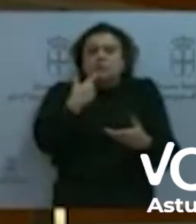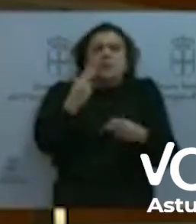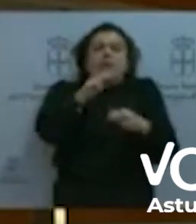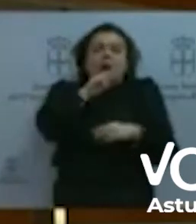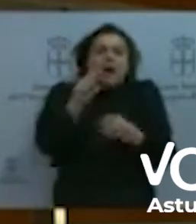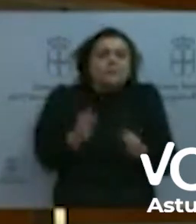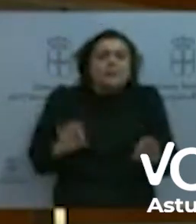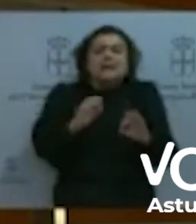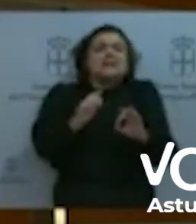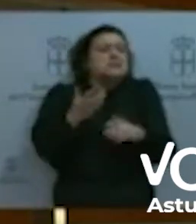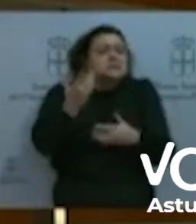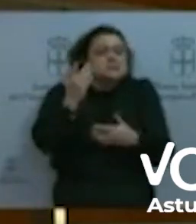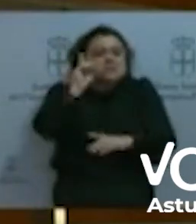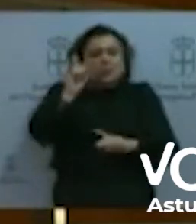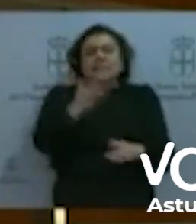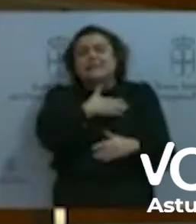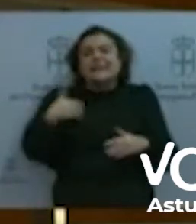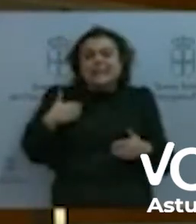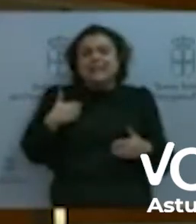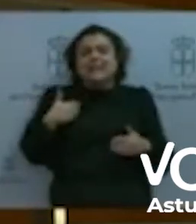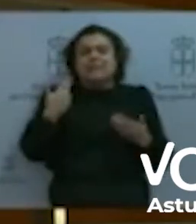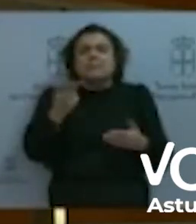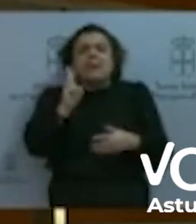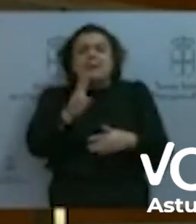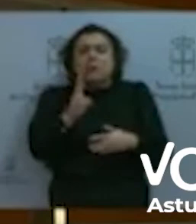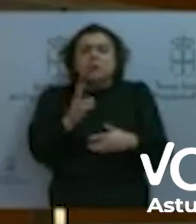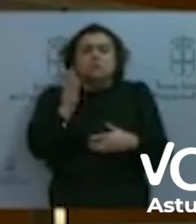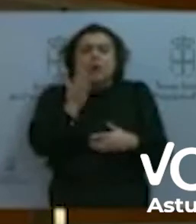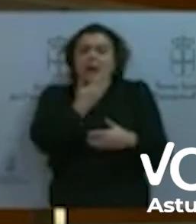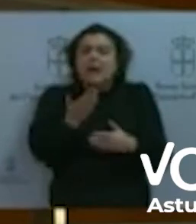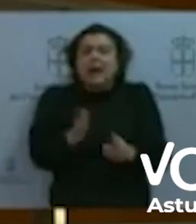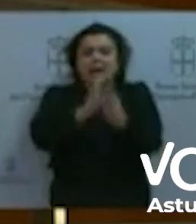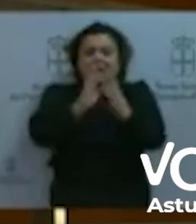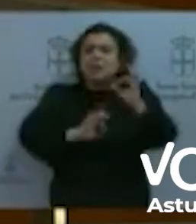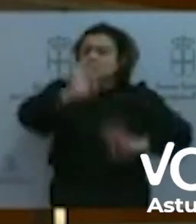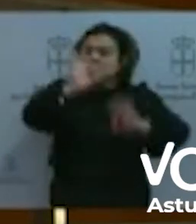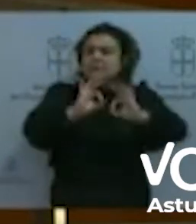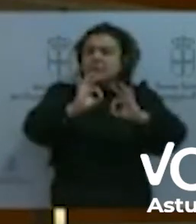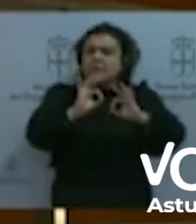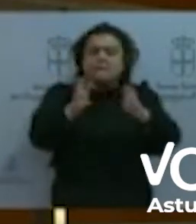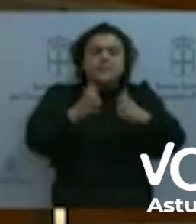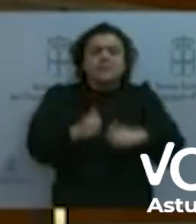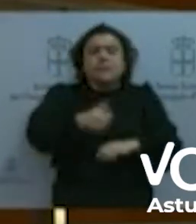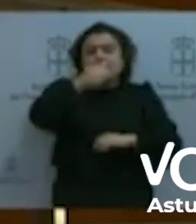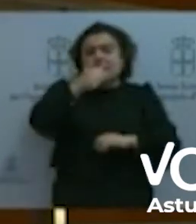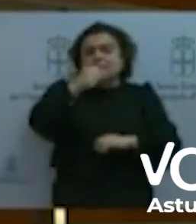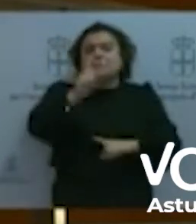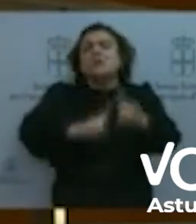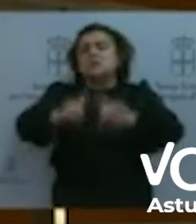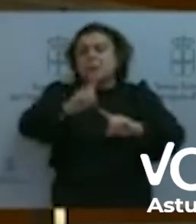más favorable, las estadísticas más beneficiosas, mientras los problemas se acumulan día tras día. Porque